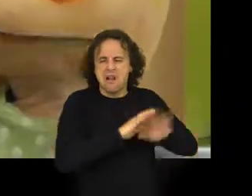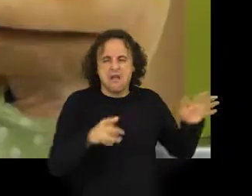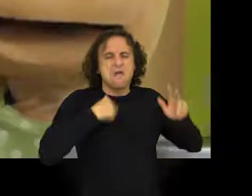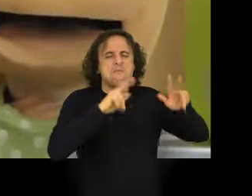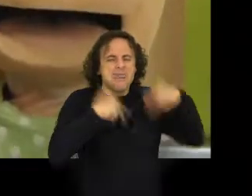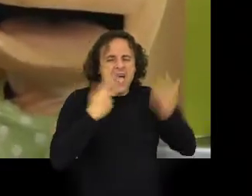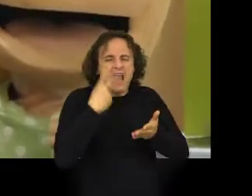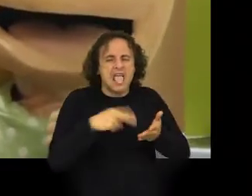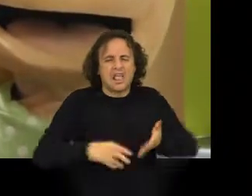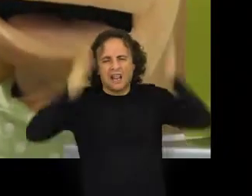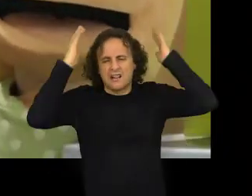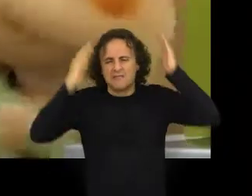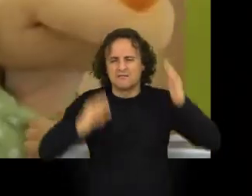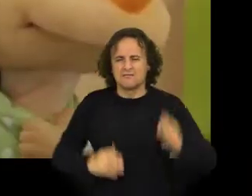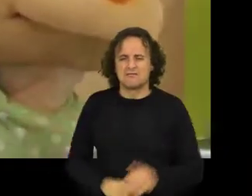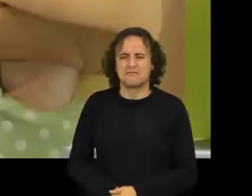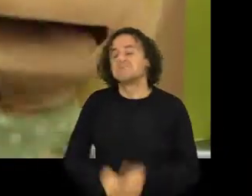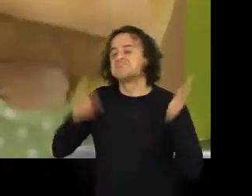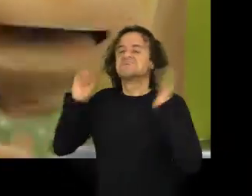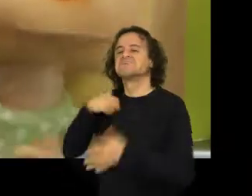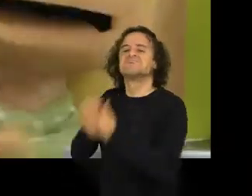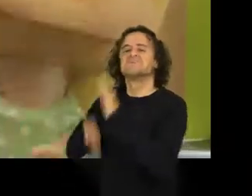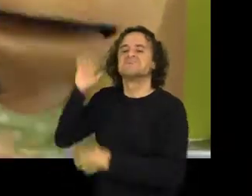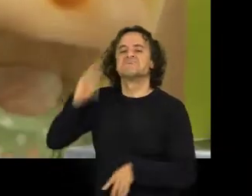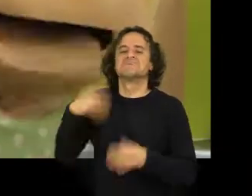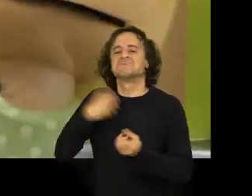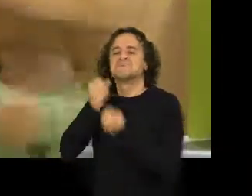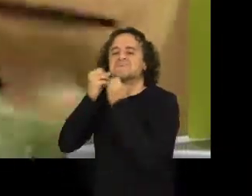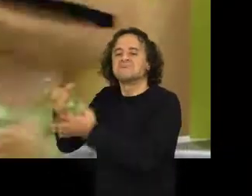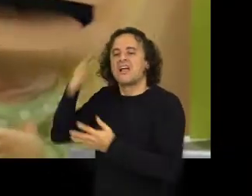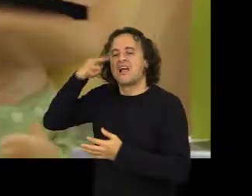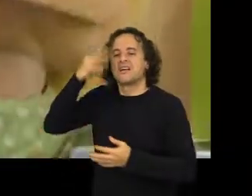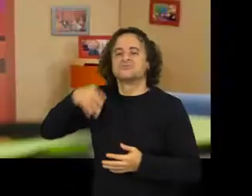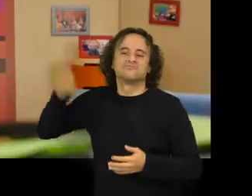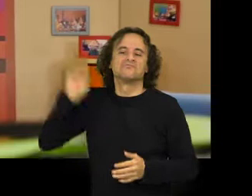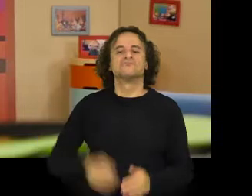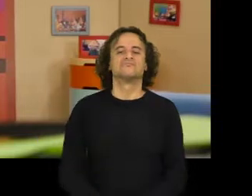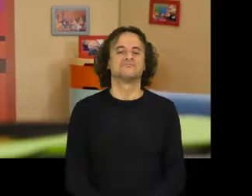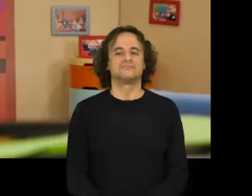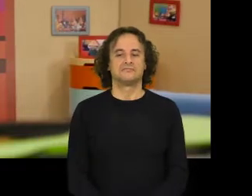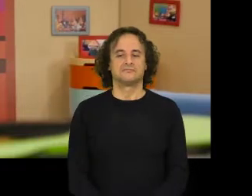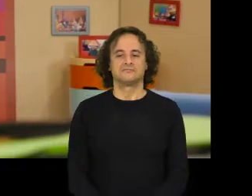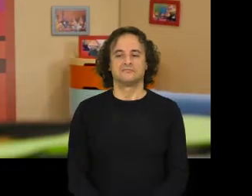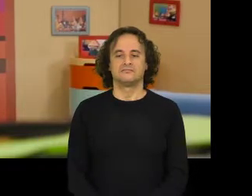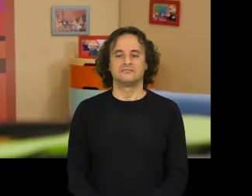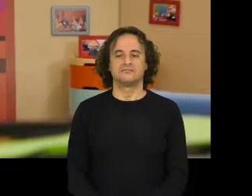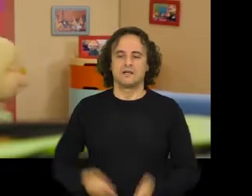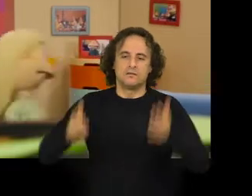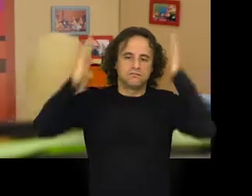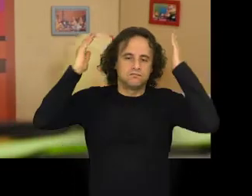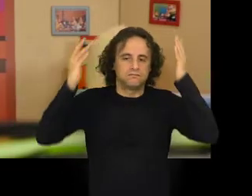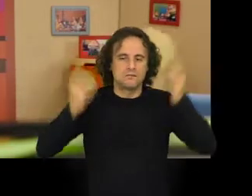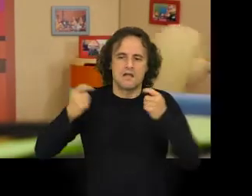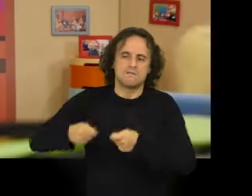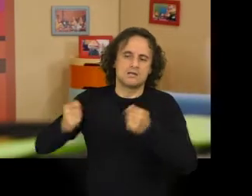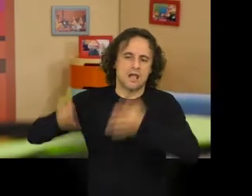karaoke. Déixame ler. Pois vou yo contar a Carlos. Va, va.